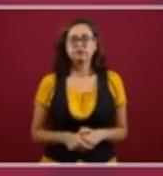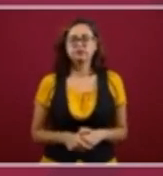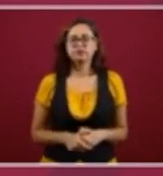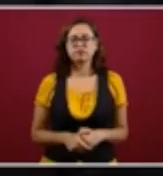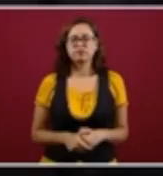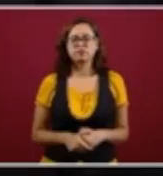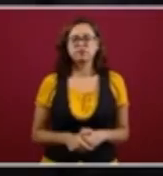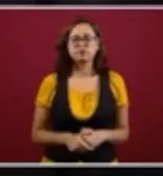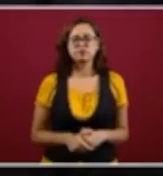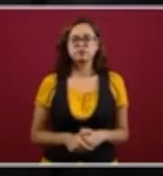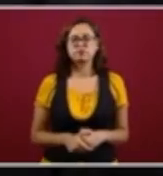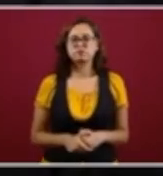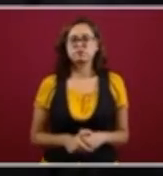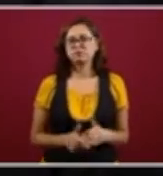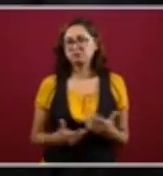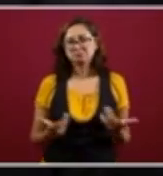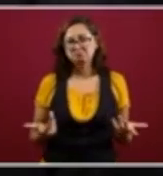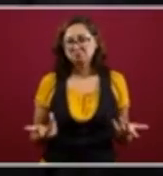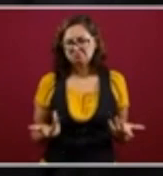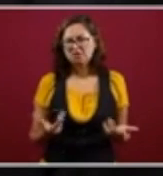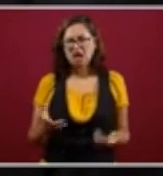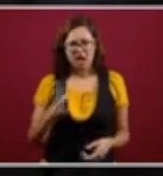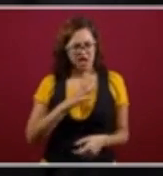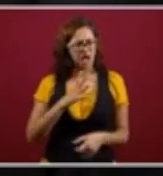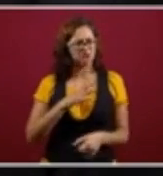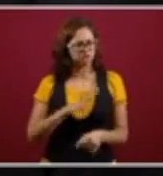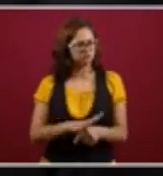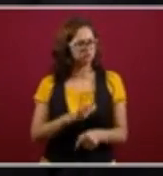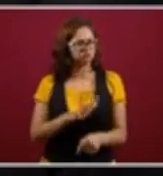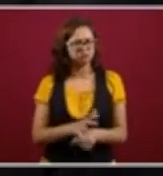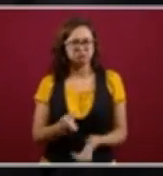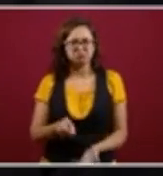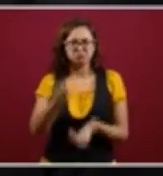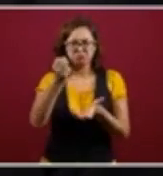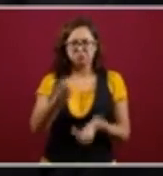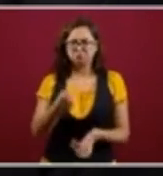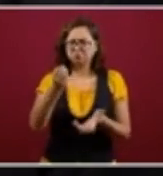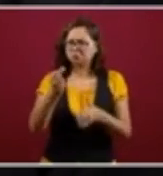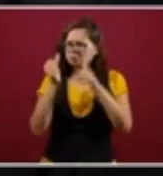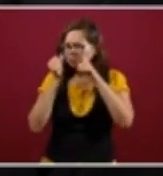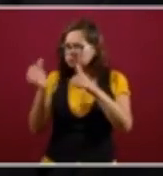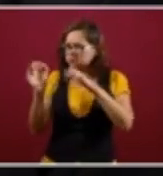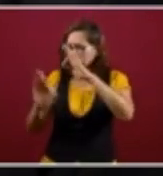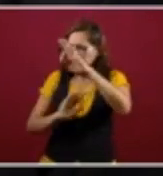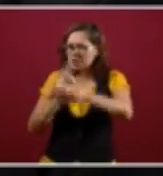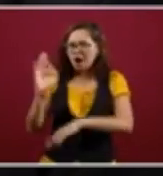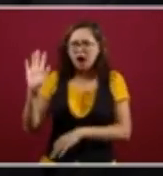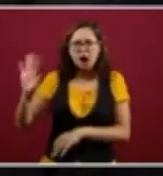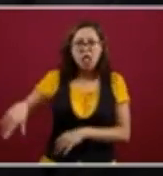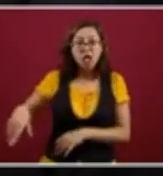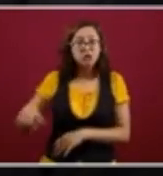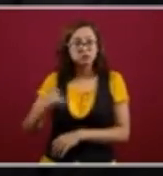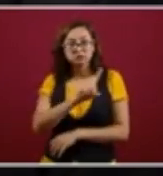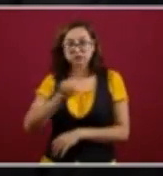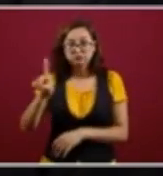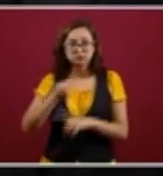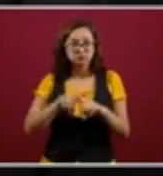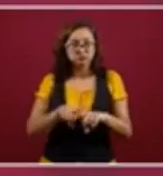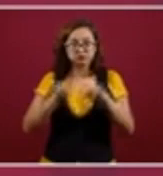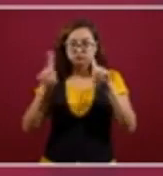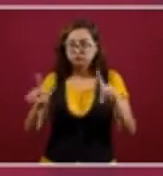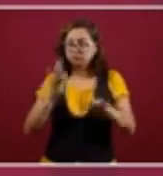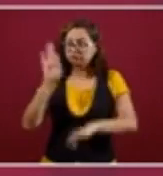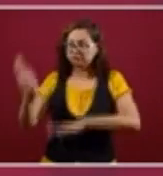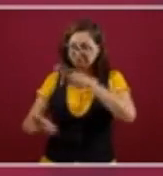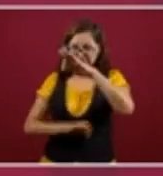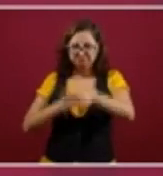O sea, nadie se va a quedar sin ser atendido. Al contrario, se van a mejorar los servicios de